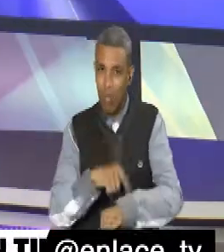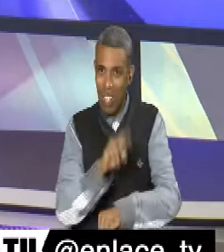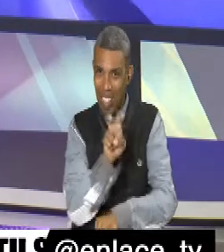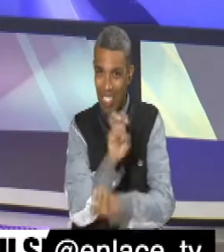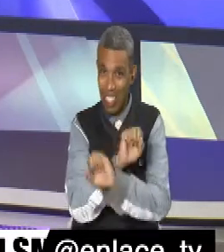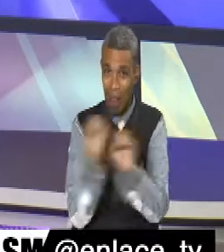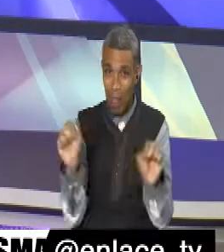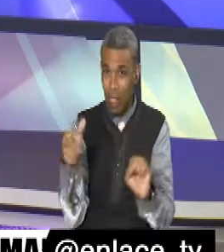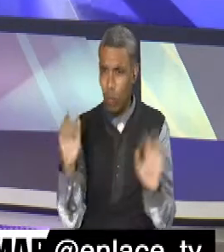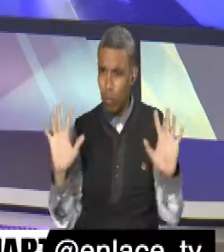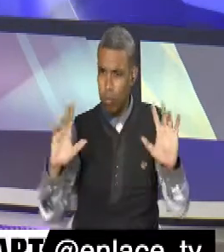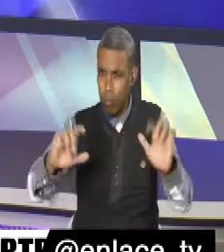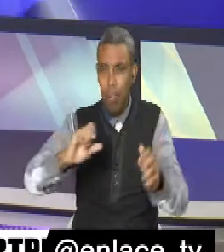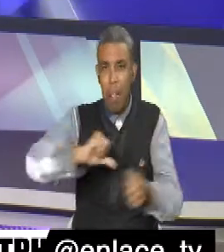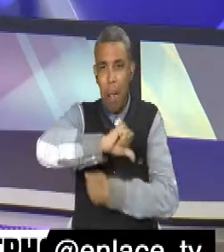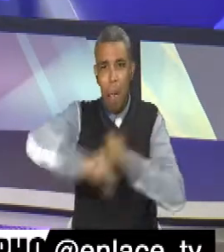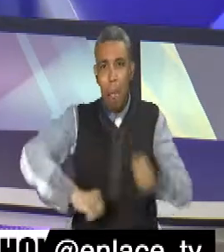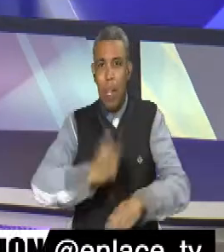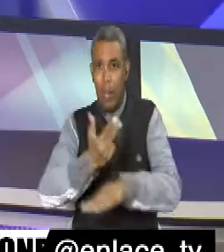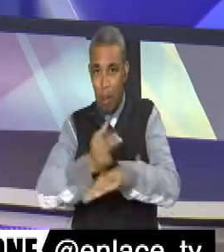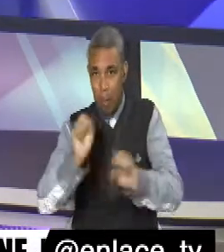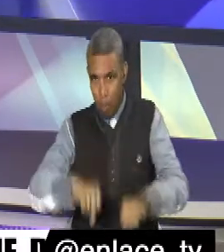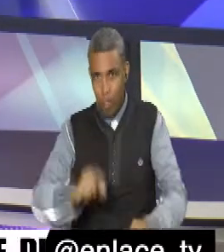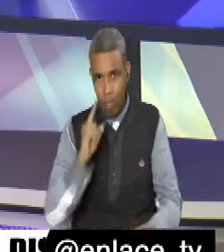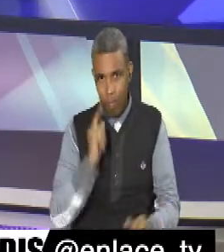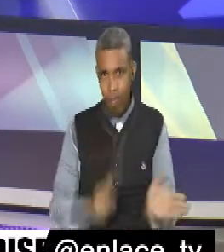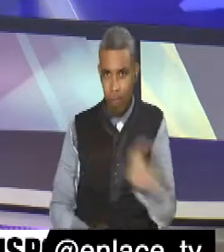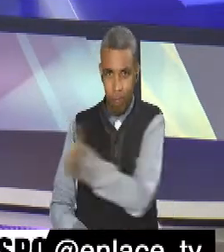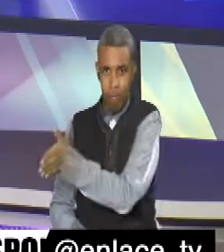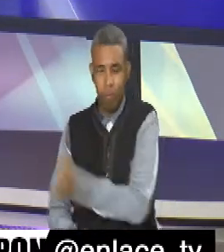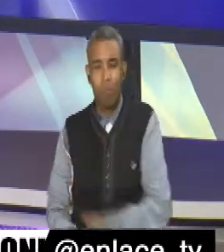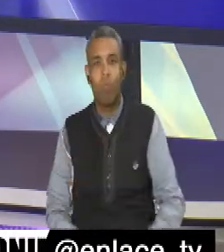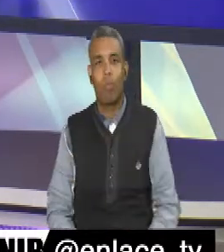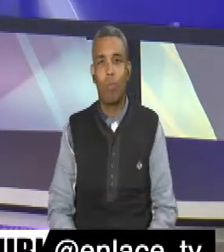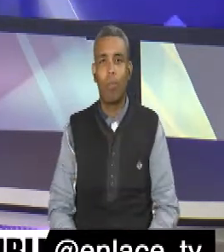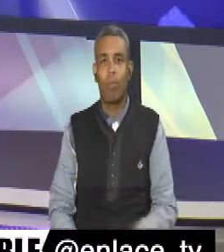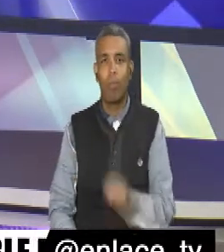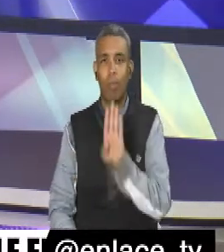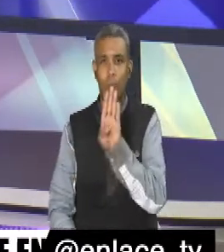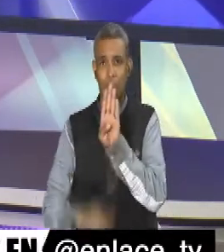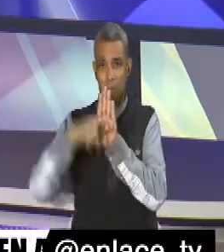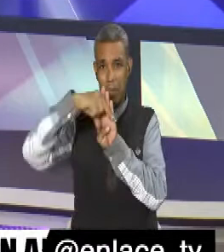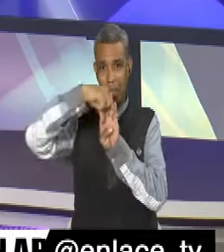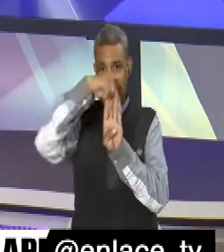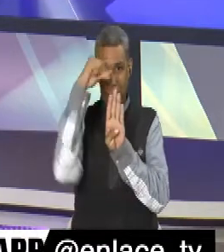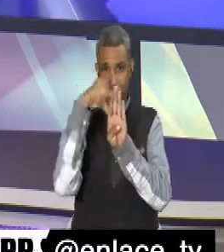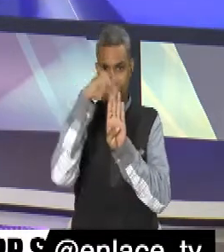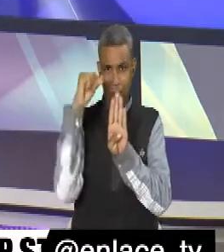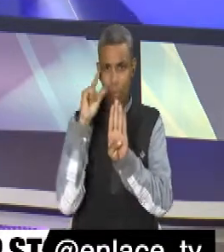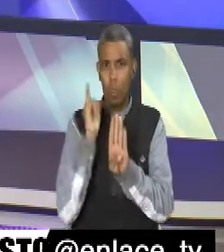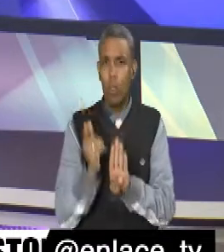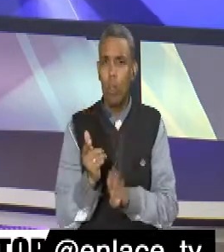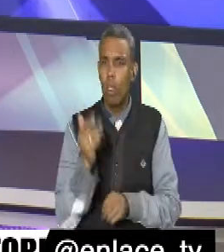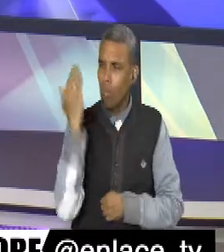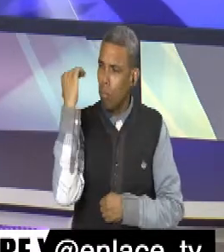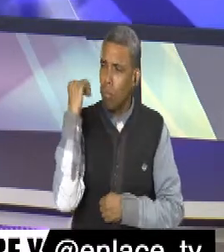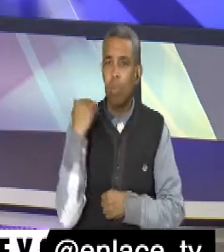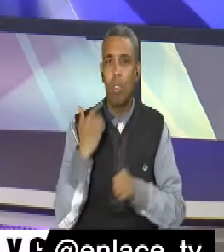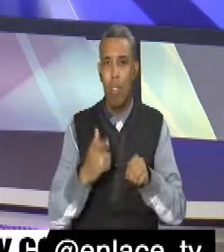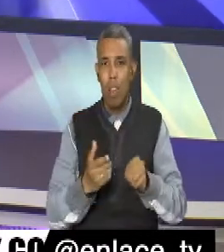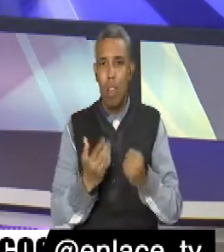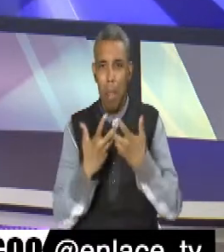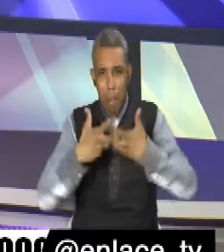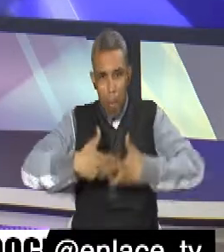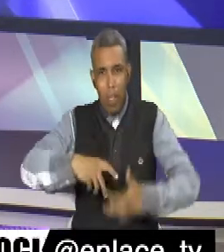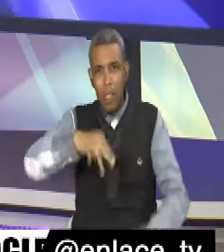Salud en el Parque Camilo Torres Restrepo. Y en otras noticias, la Cámara de Comercio entregó conclusiones sobre reunión entre la firma portuguesa Mota & Gil